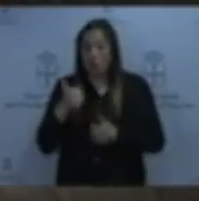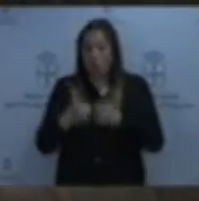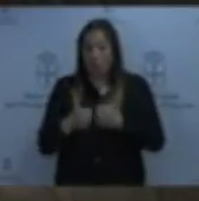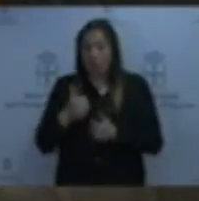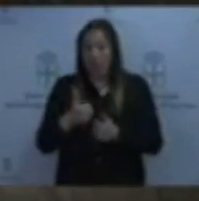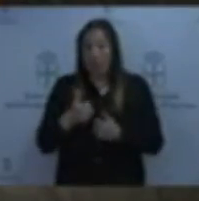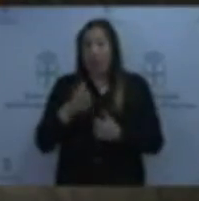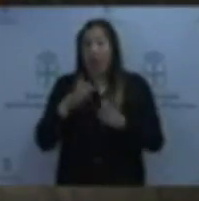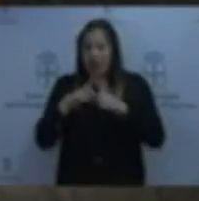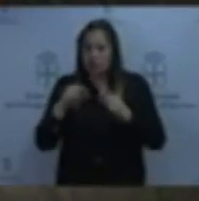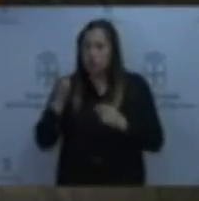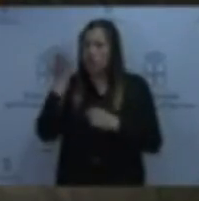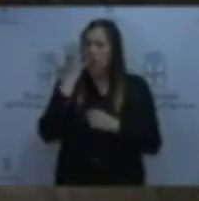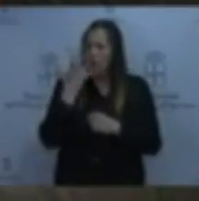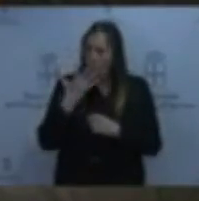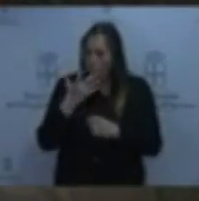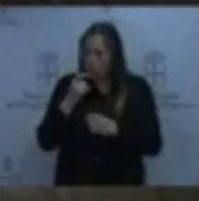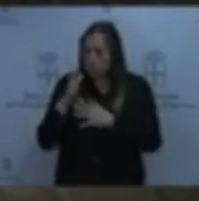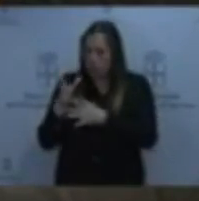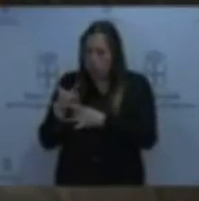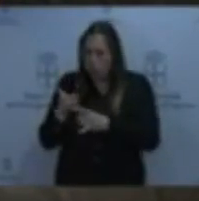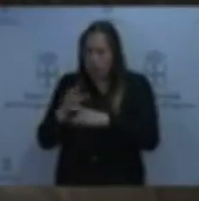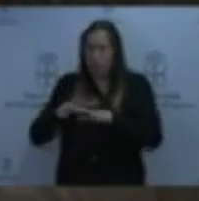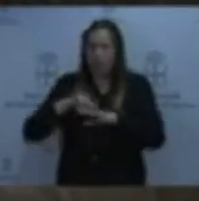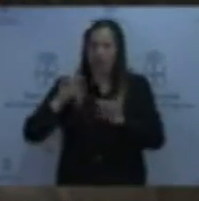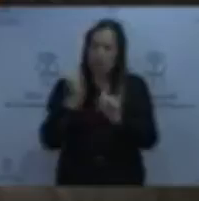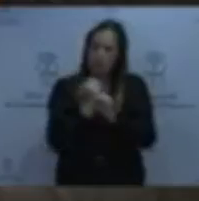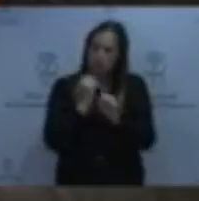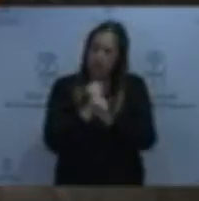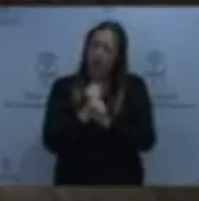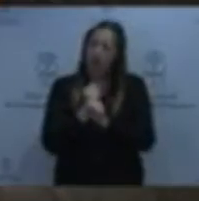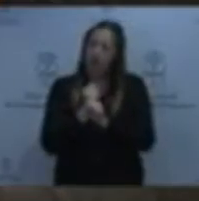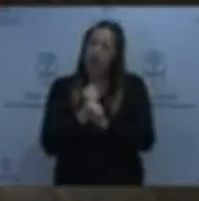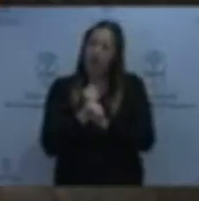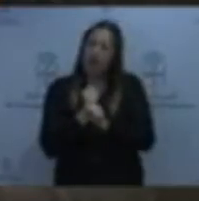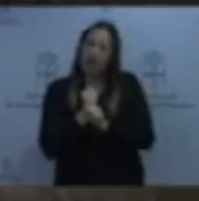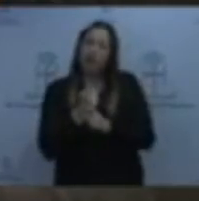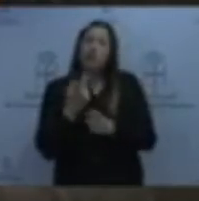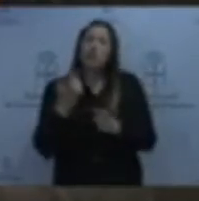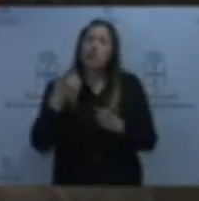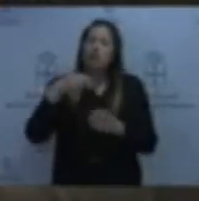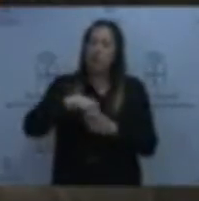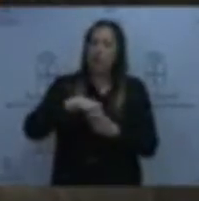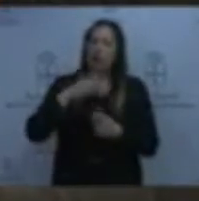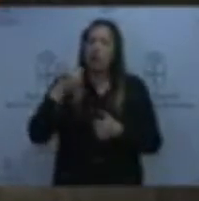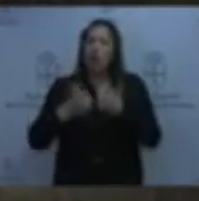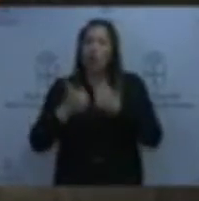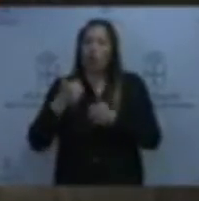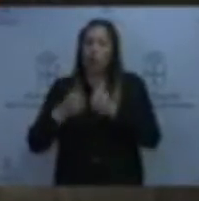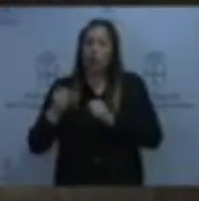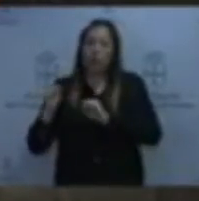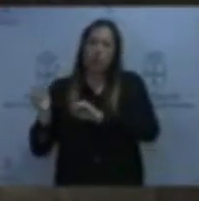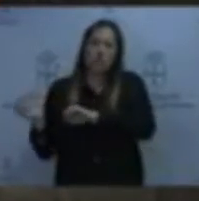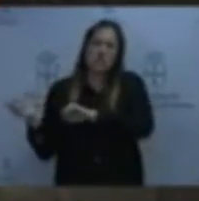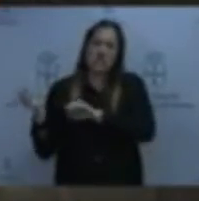atractiva. Asturias, a pesar de lo que se dice en algunos sitios, es atractiva. En el concurso de traslado que saldrá, creo que es